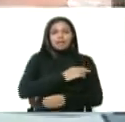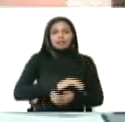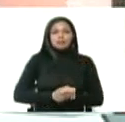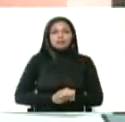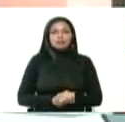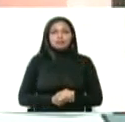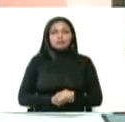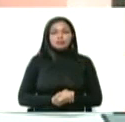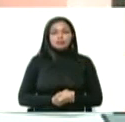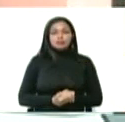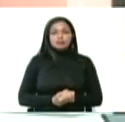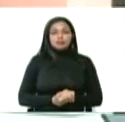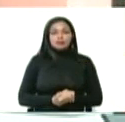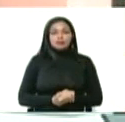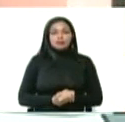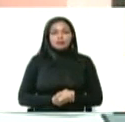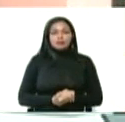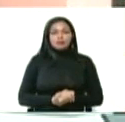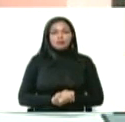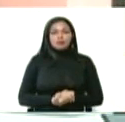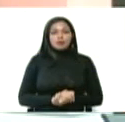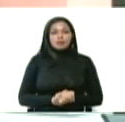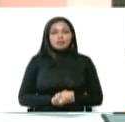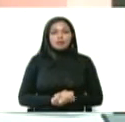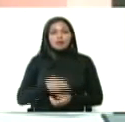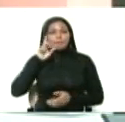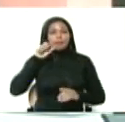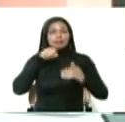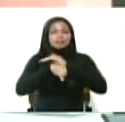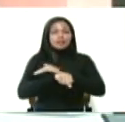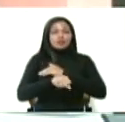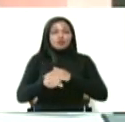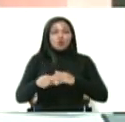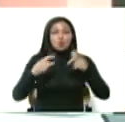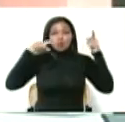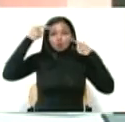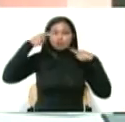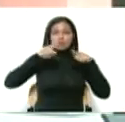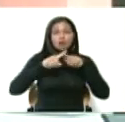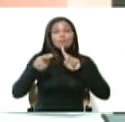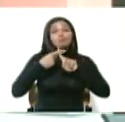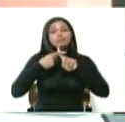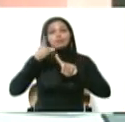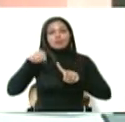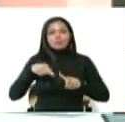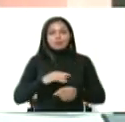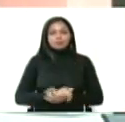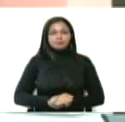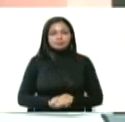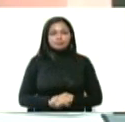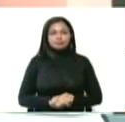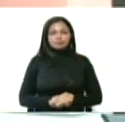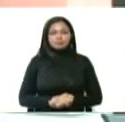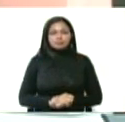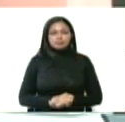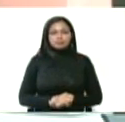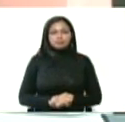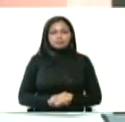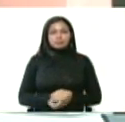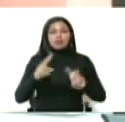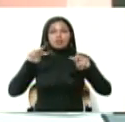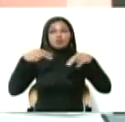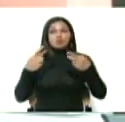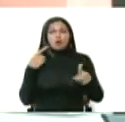Hugo Chávez, donde sale positiva a la prueba y actualmente ha